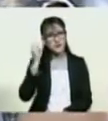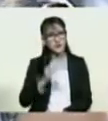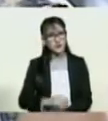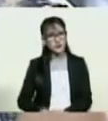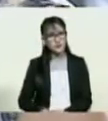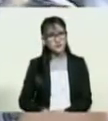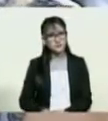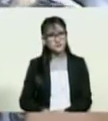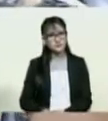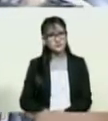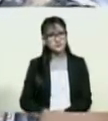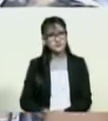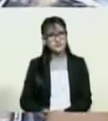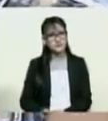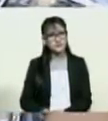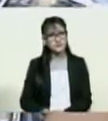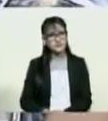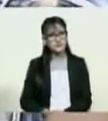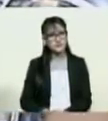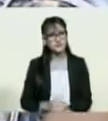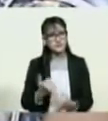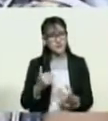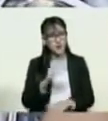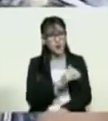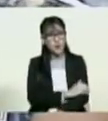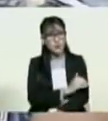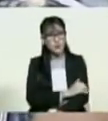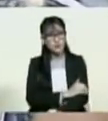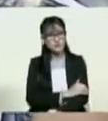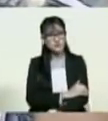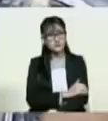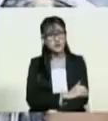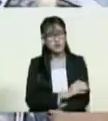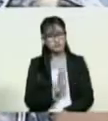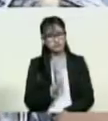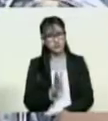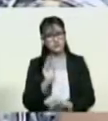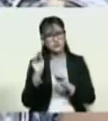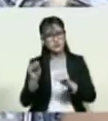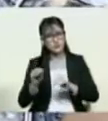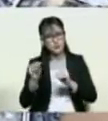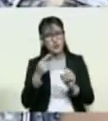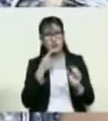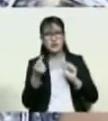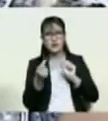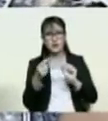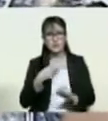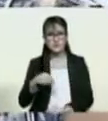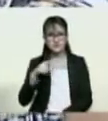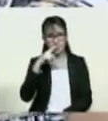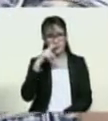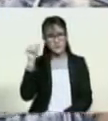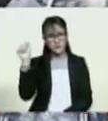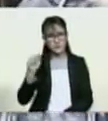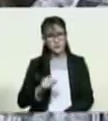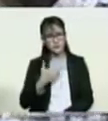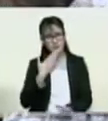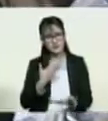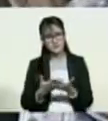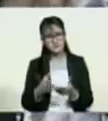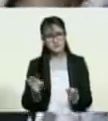sobre si piensa que esta vez la oposición va a acatar de manera firme el llamado al diálogo que ha hecho el presidente Nicolás Maduro.